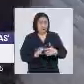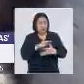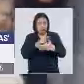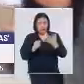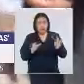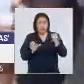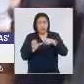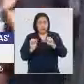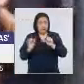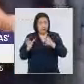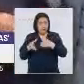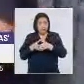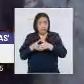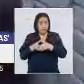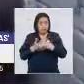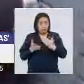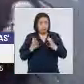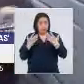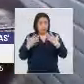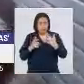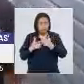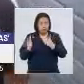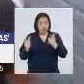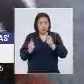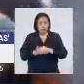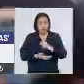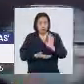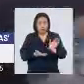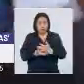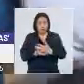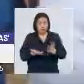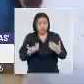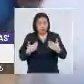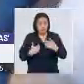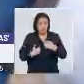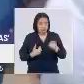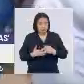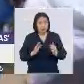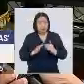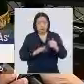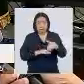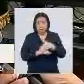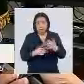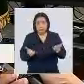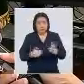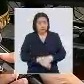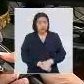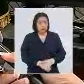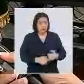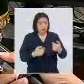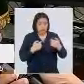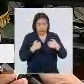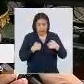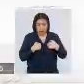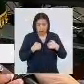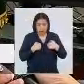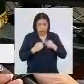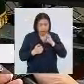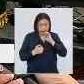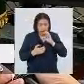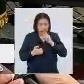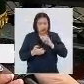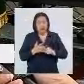integrantes de la organización que quedó en libertad, pese a no tener siquiera una dirección fija. Yo como referencia es una dirección